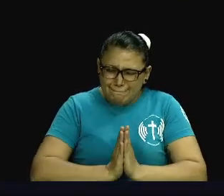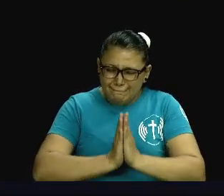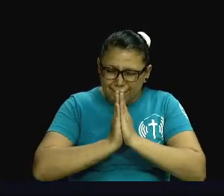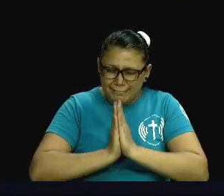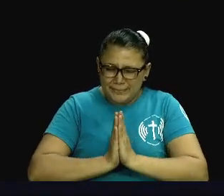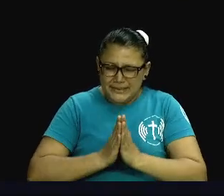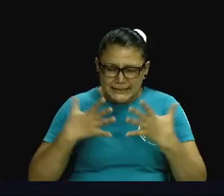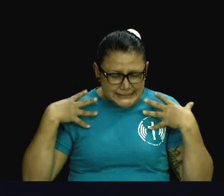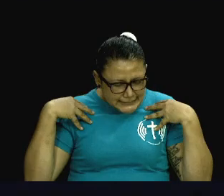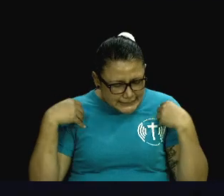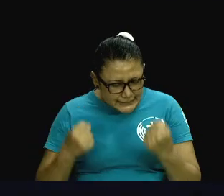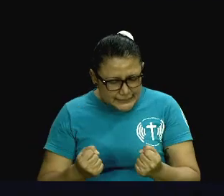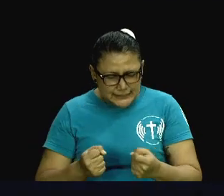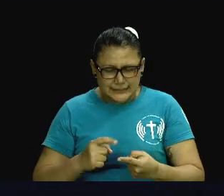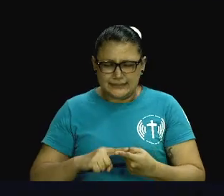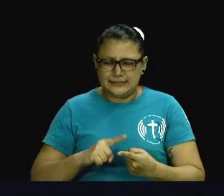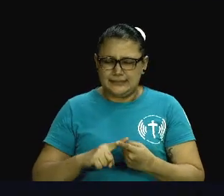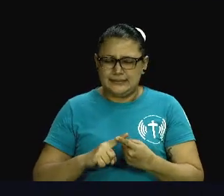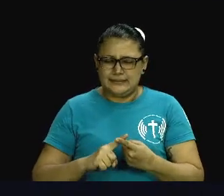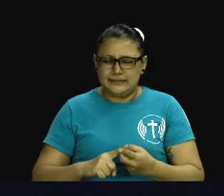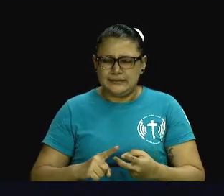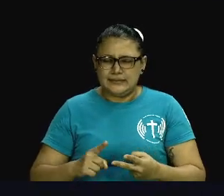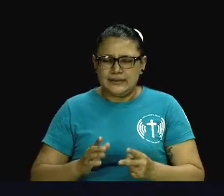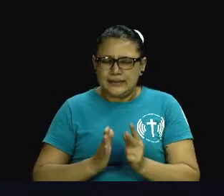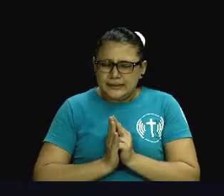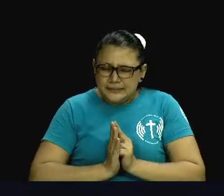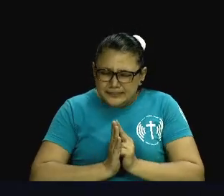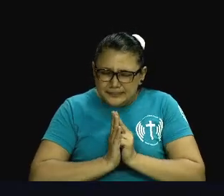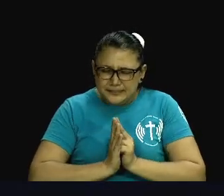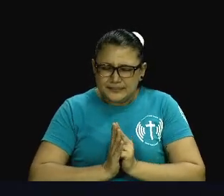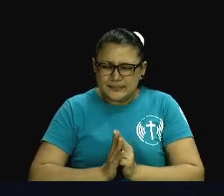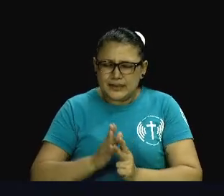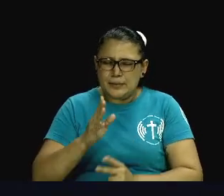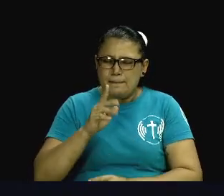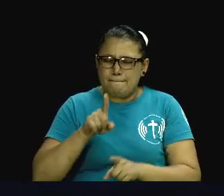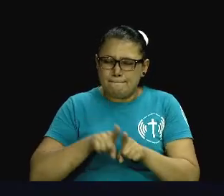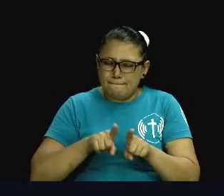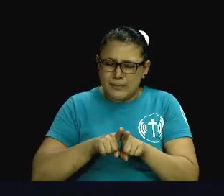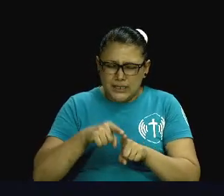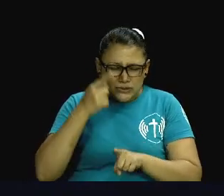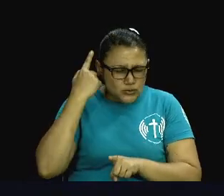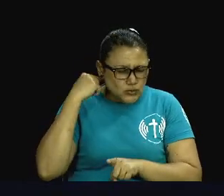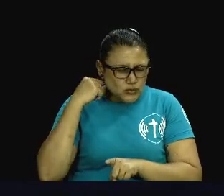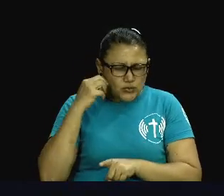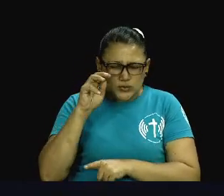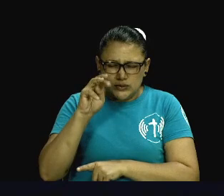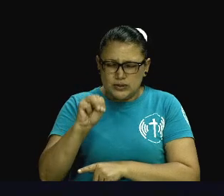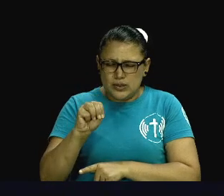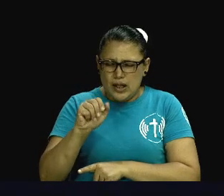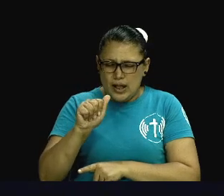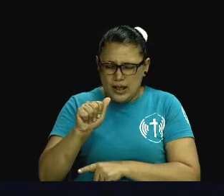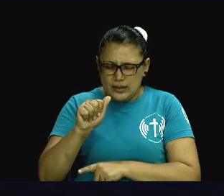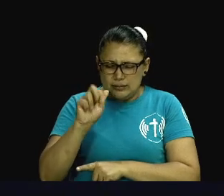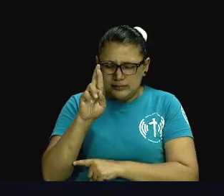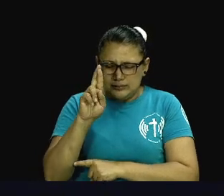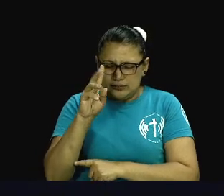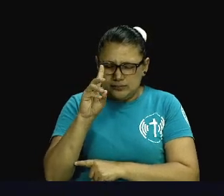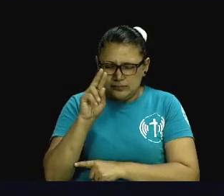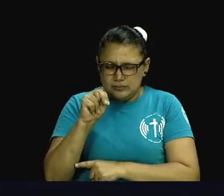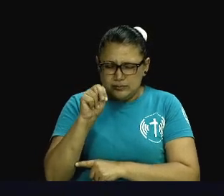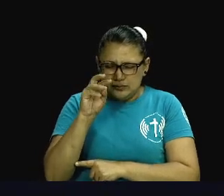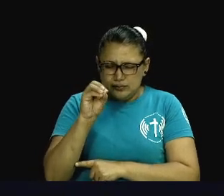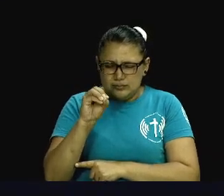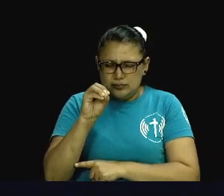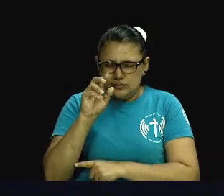sanidad oramos por nuestro hermano arnoldo pineda allá en en maryland oramos